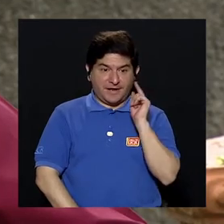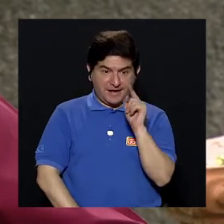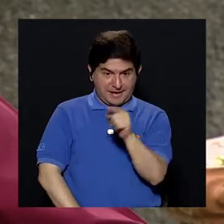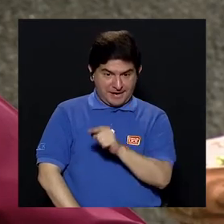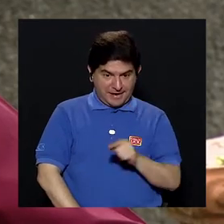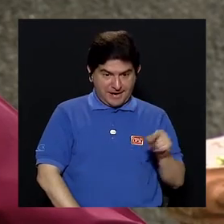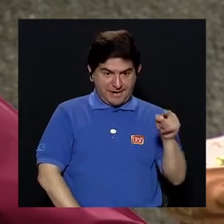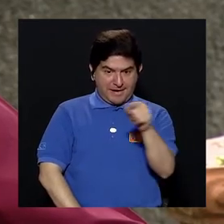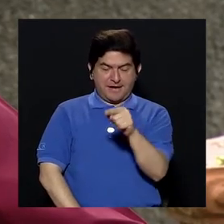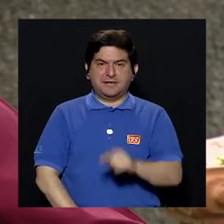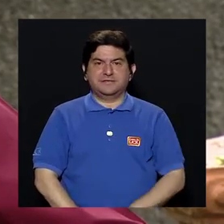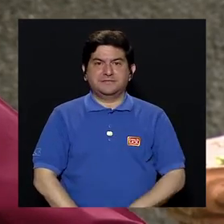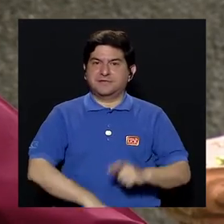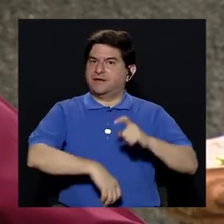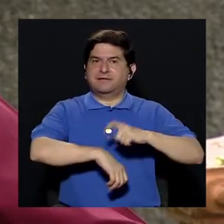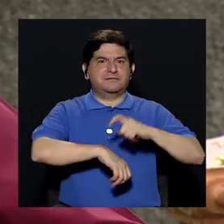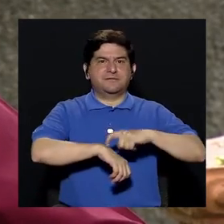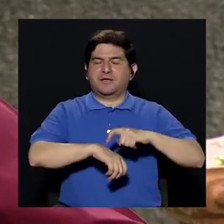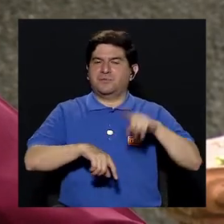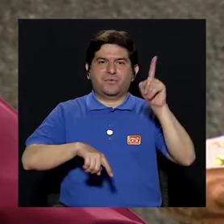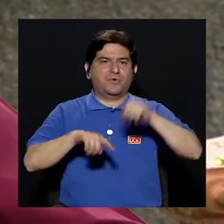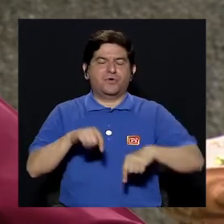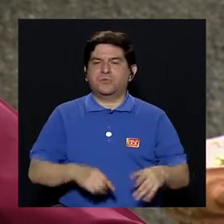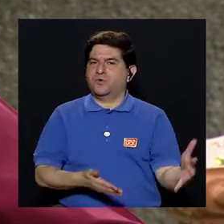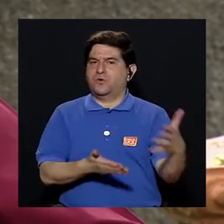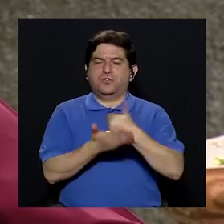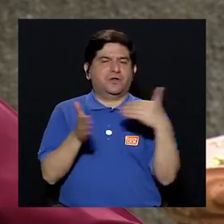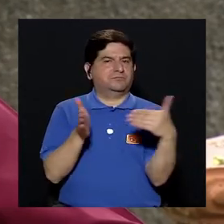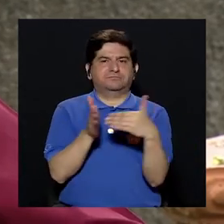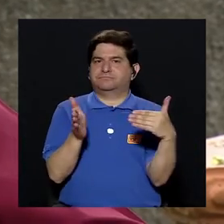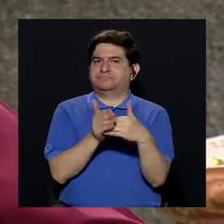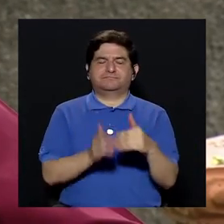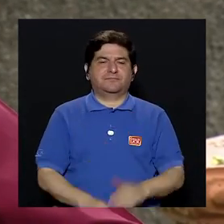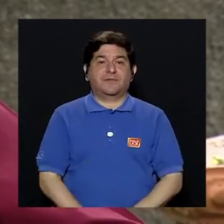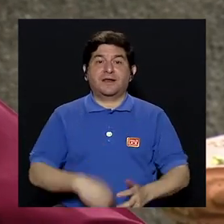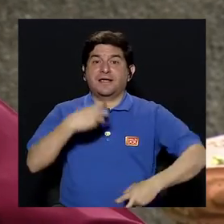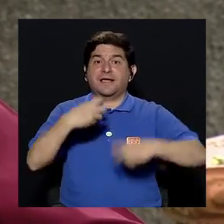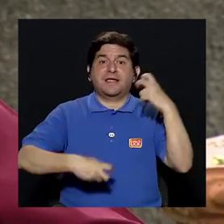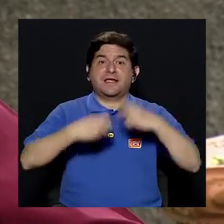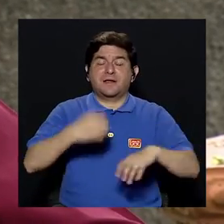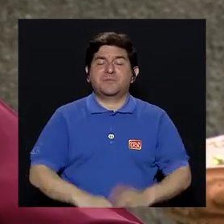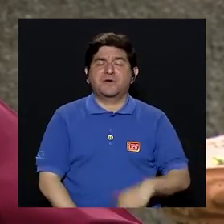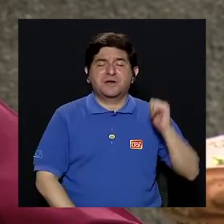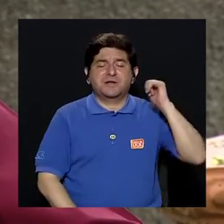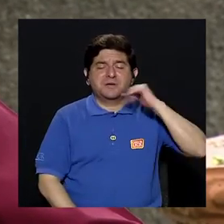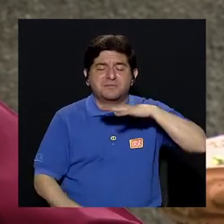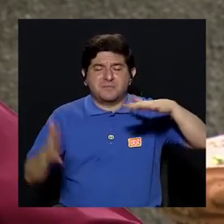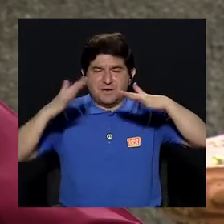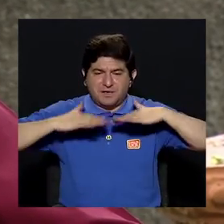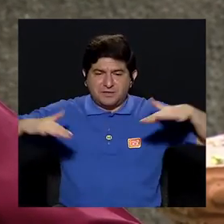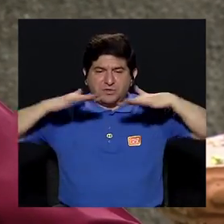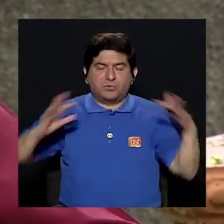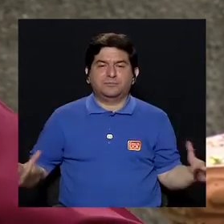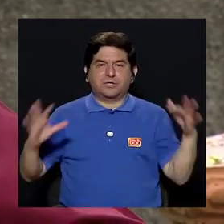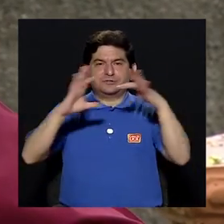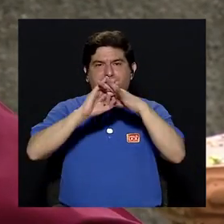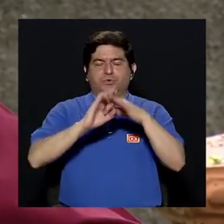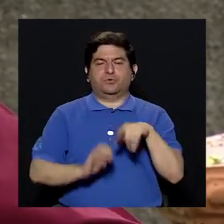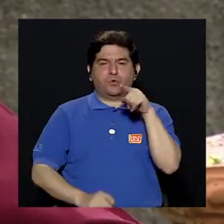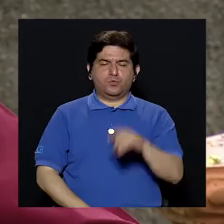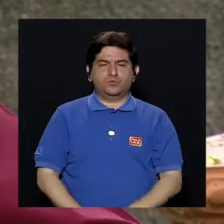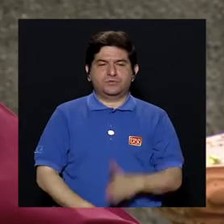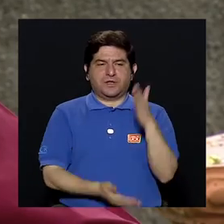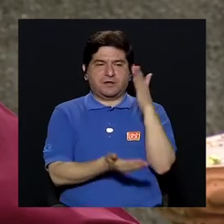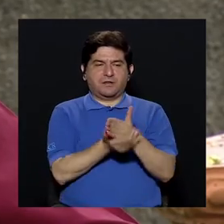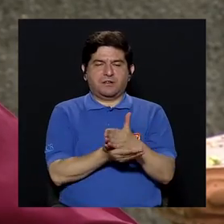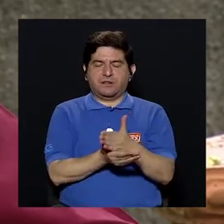pues, son minutos que nadie recupera, ¿verdad? Y también tenemos el problema de contaminación ambiental que está asociado a eso, ¿verdad? Cuando